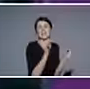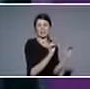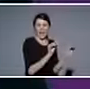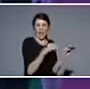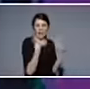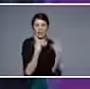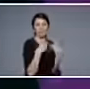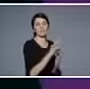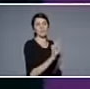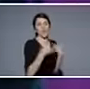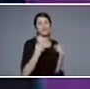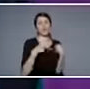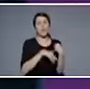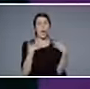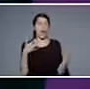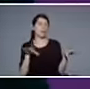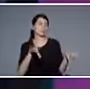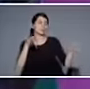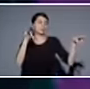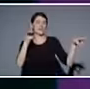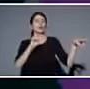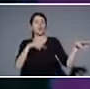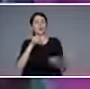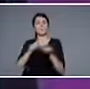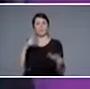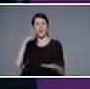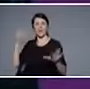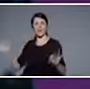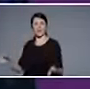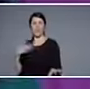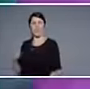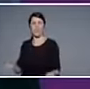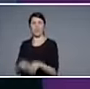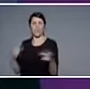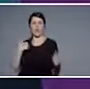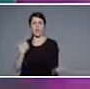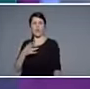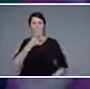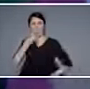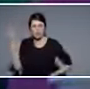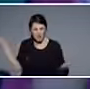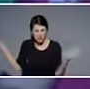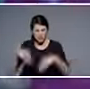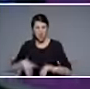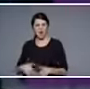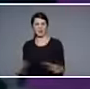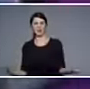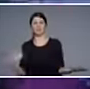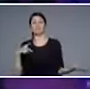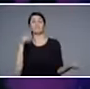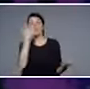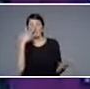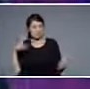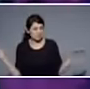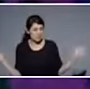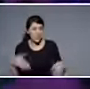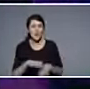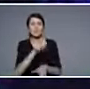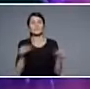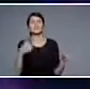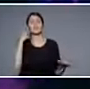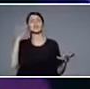ni colgaditas de una percha, para las personas de verdad, sin complejo, sin vergüenza, para todas aquellas personas de